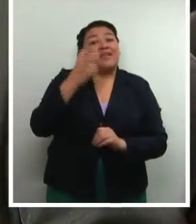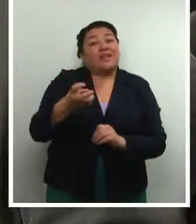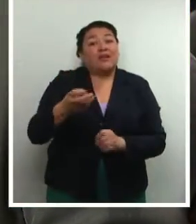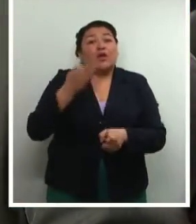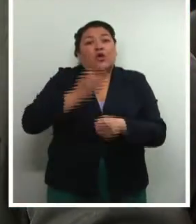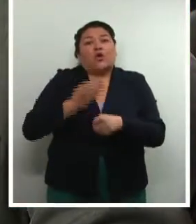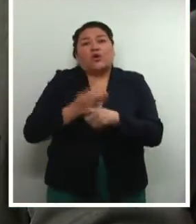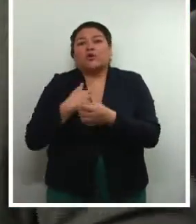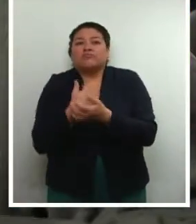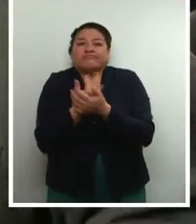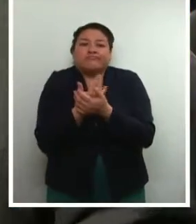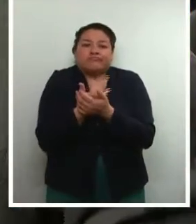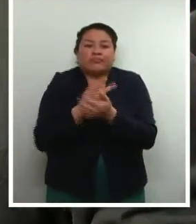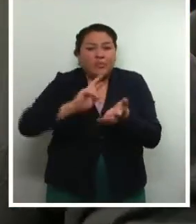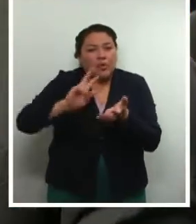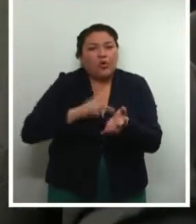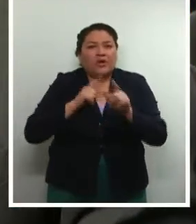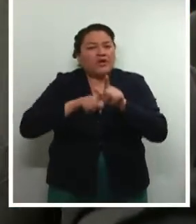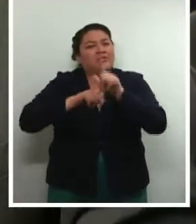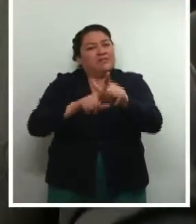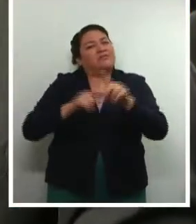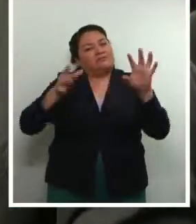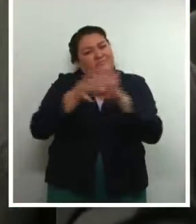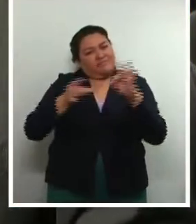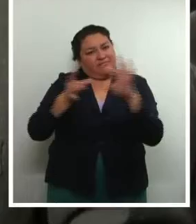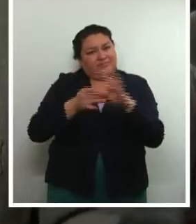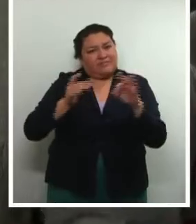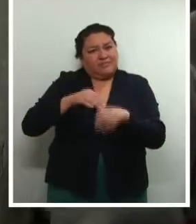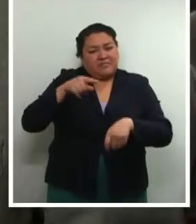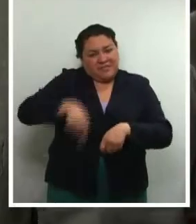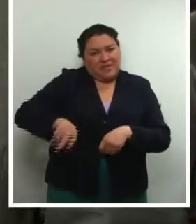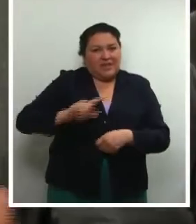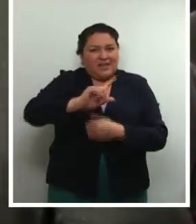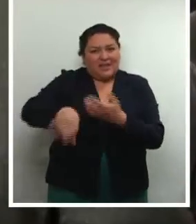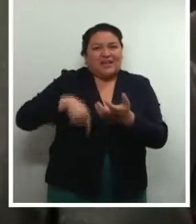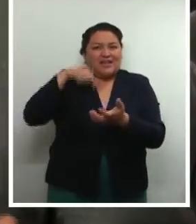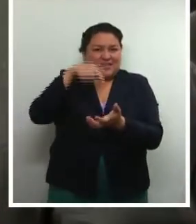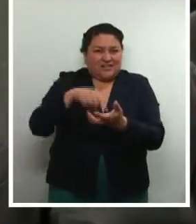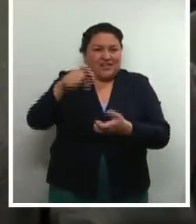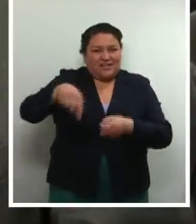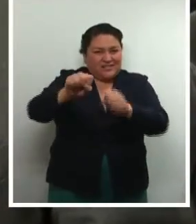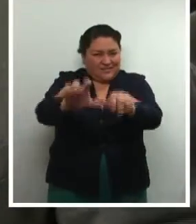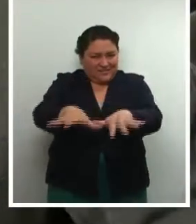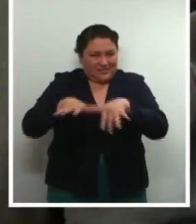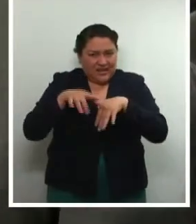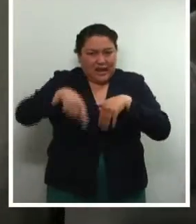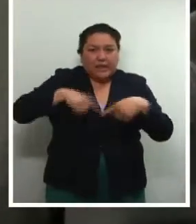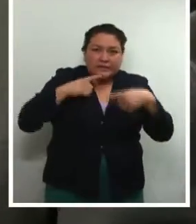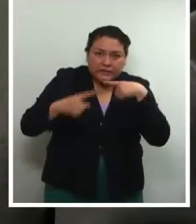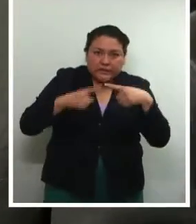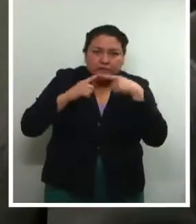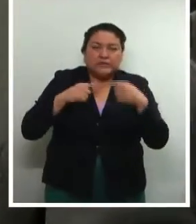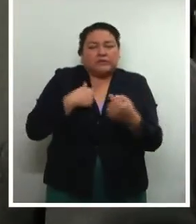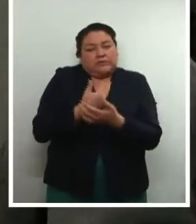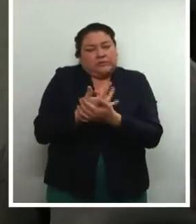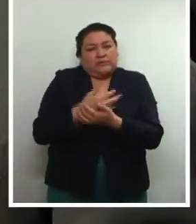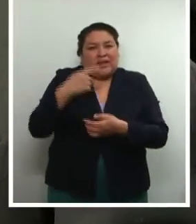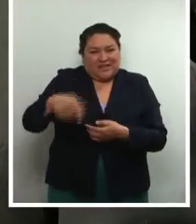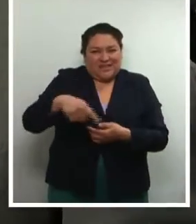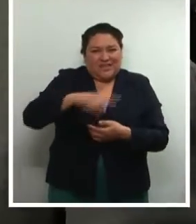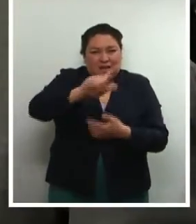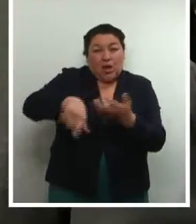Estamos a la espera de que se reanude la actividad en este recinto, en este salón de sesiones de la